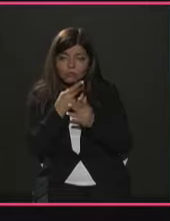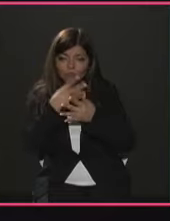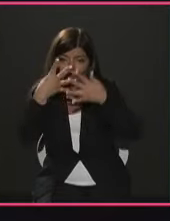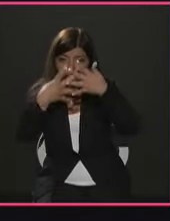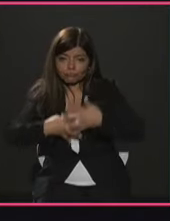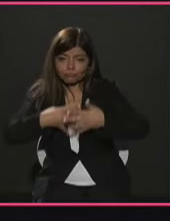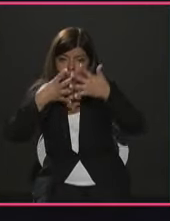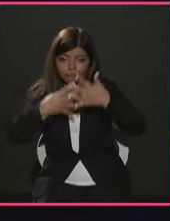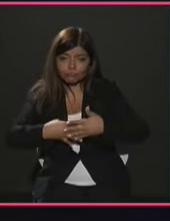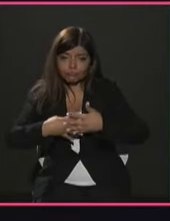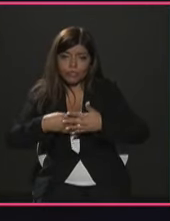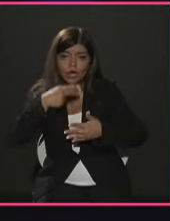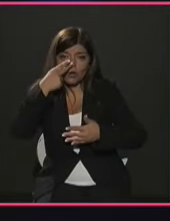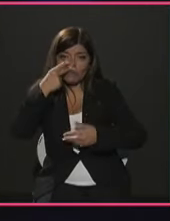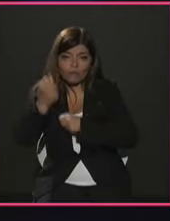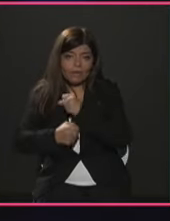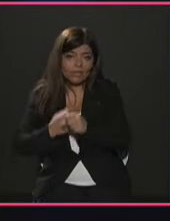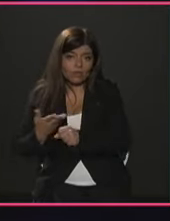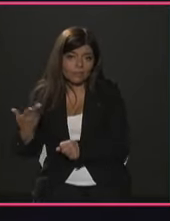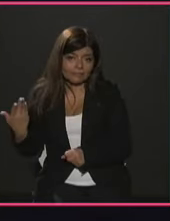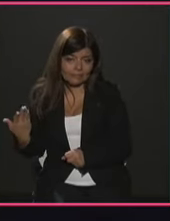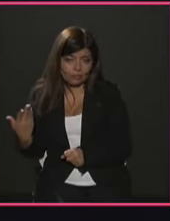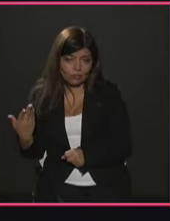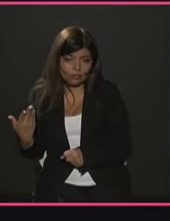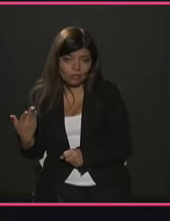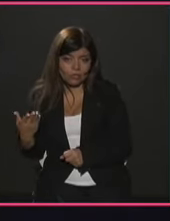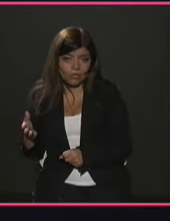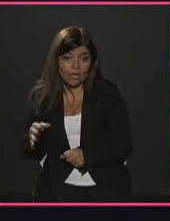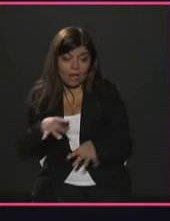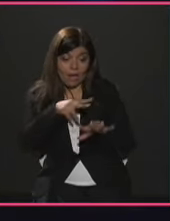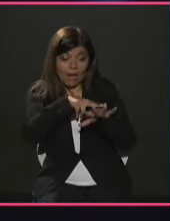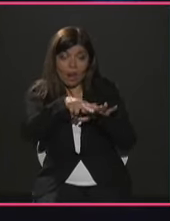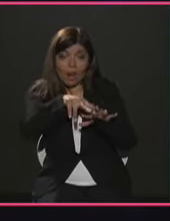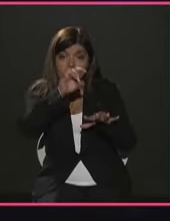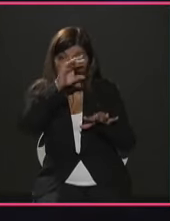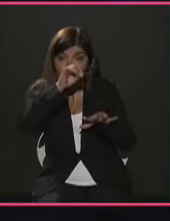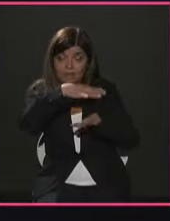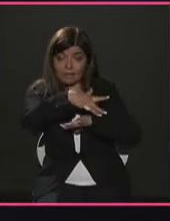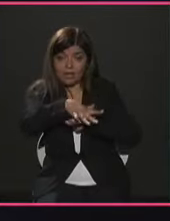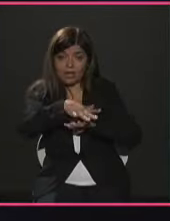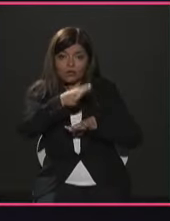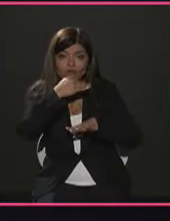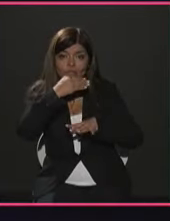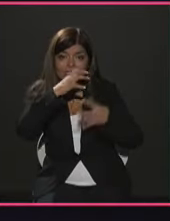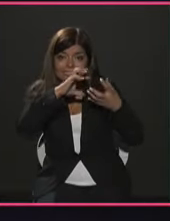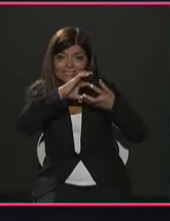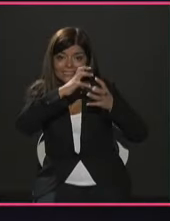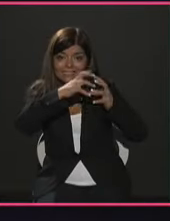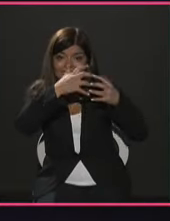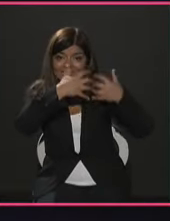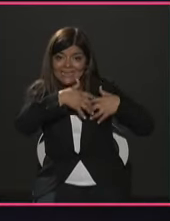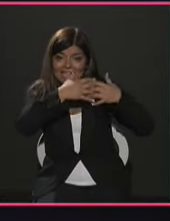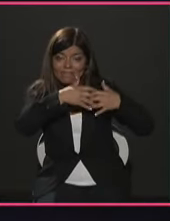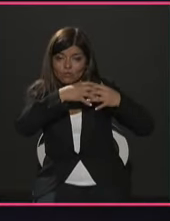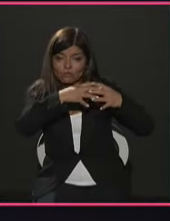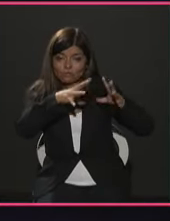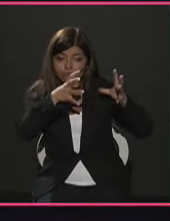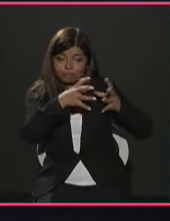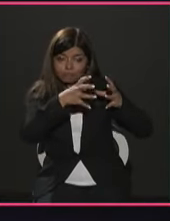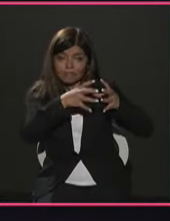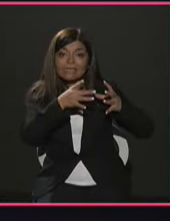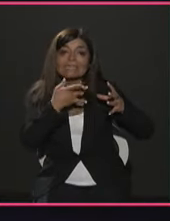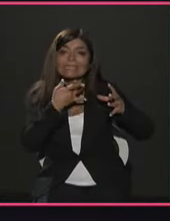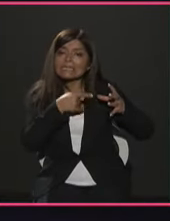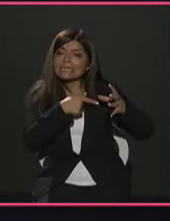nature de noviembre del año pasado no tienen un cerebro centralizado es la única especie que no tiene un cerebro centralizado y qué es lo que